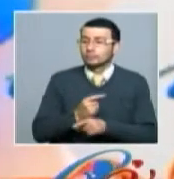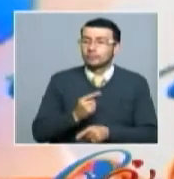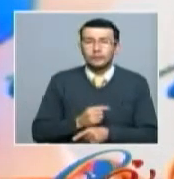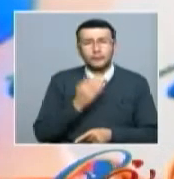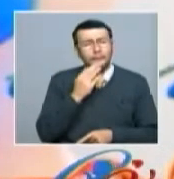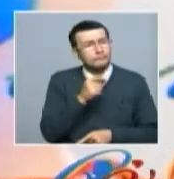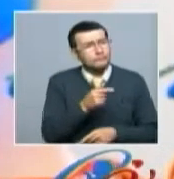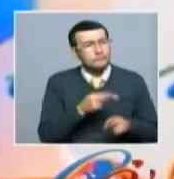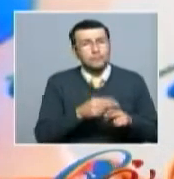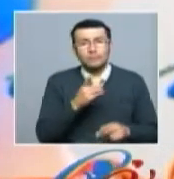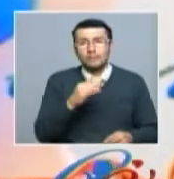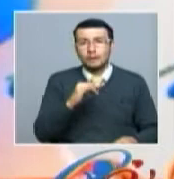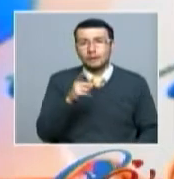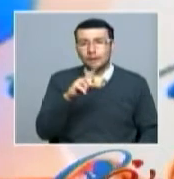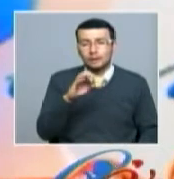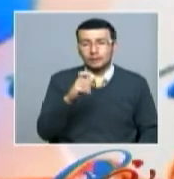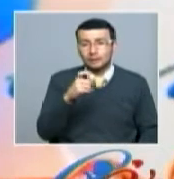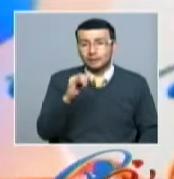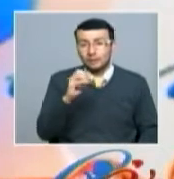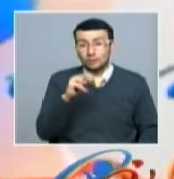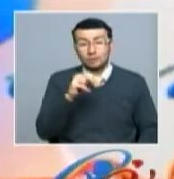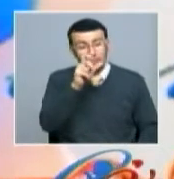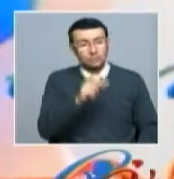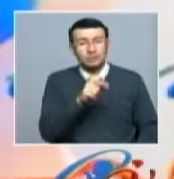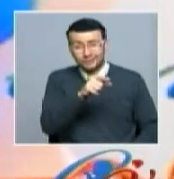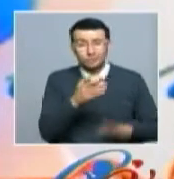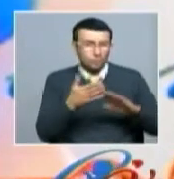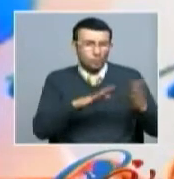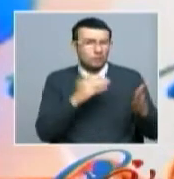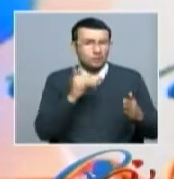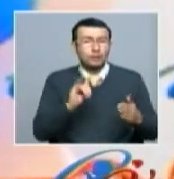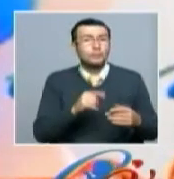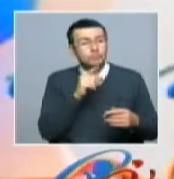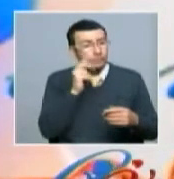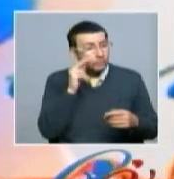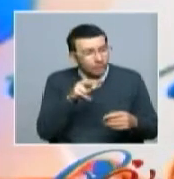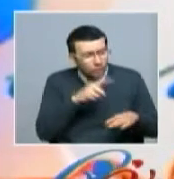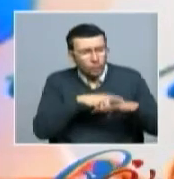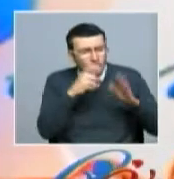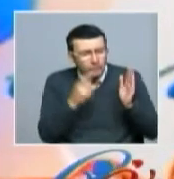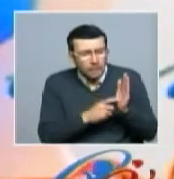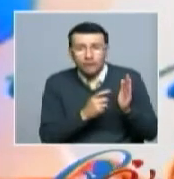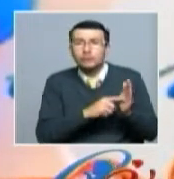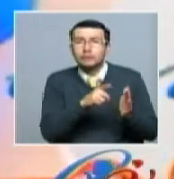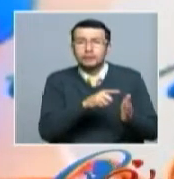una disección de un cadáver donde se ve toda esa conformación de esos nervios.